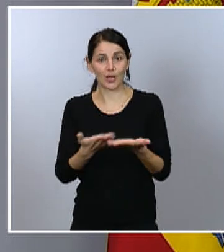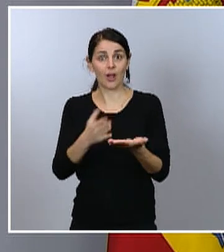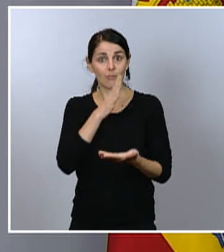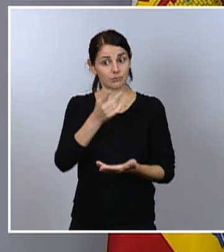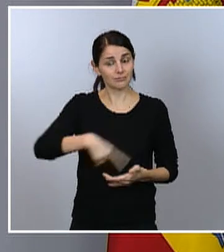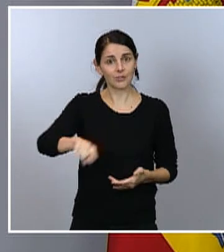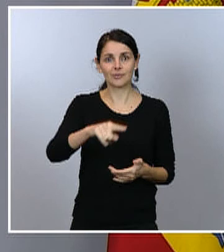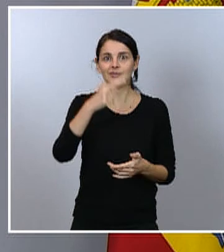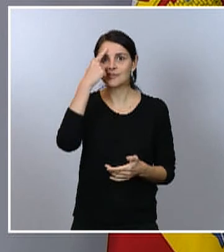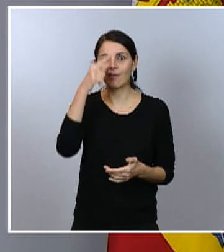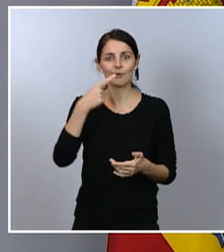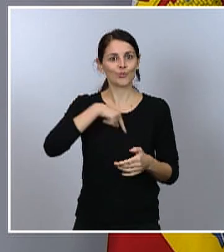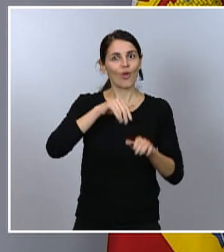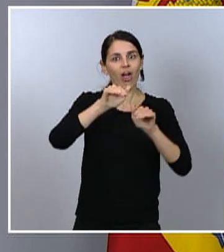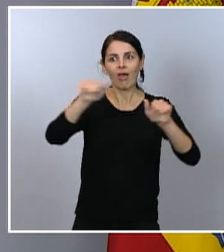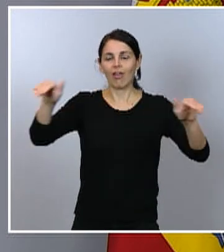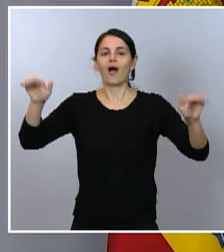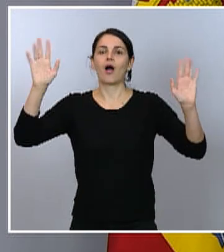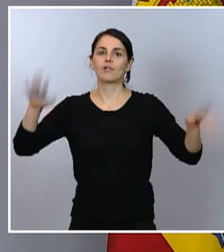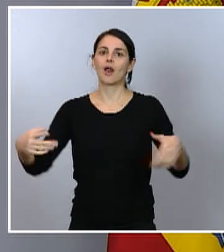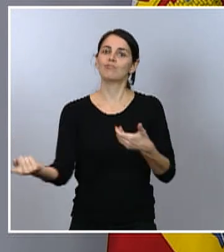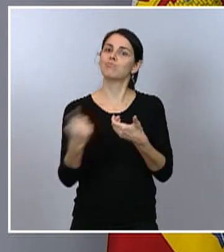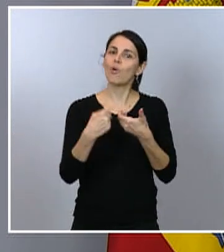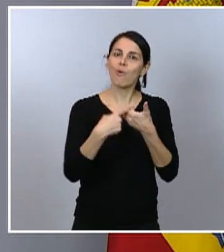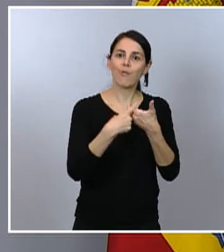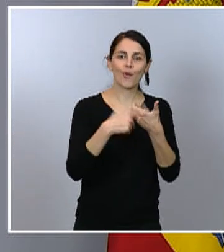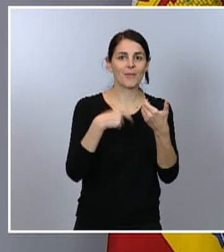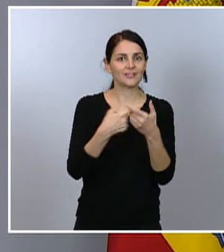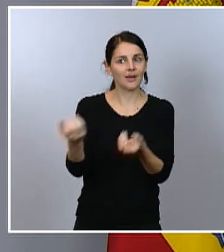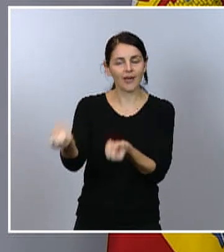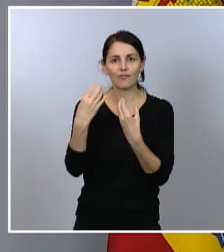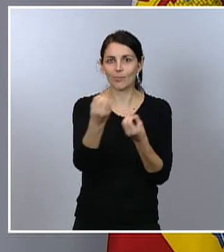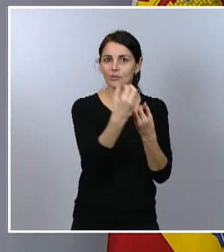nuestra llamada y que nos han facilitado la información, sin la cual pues, esta rueda